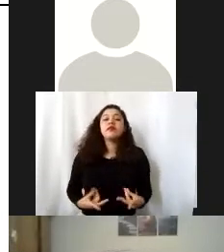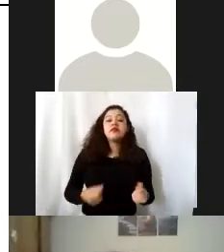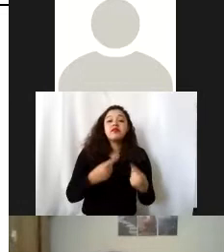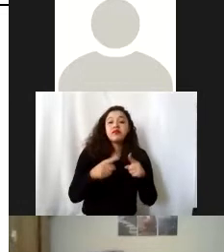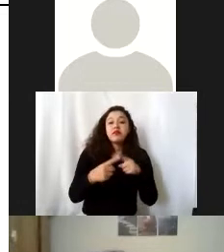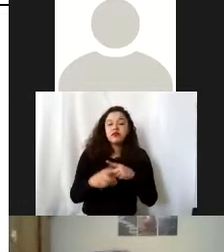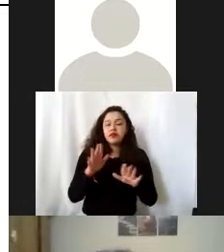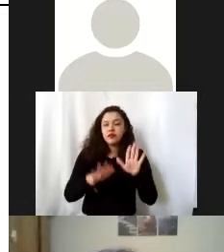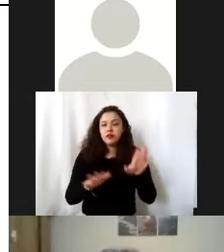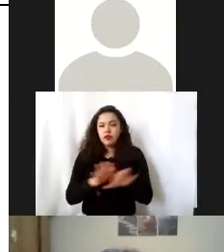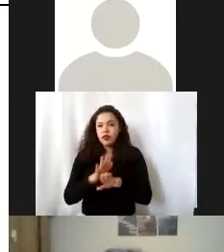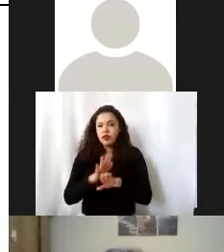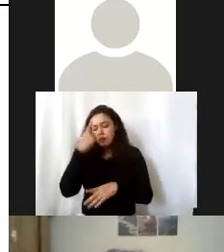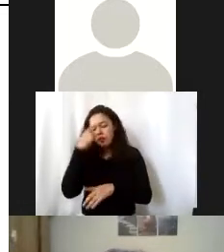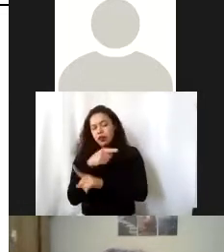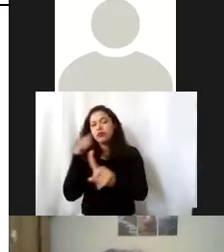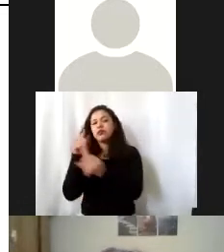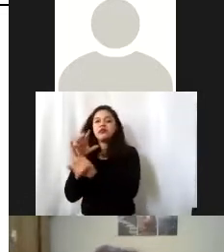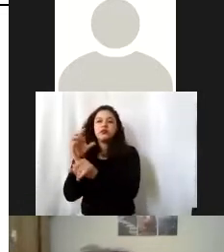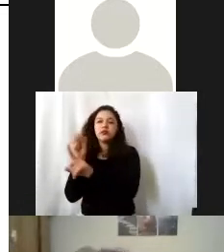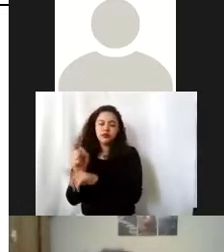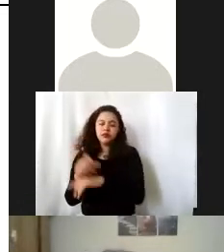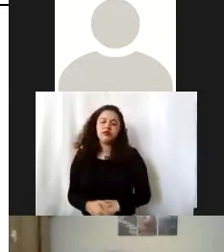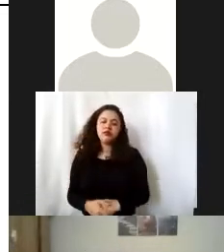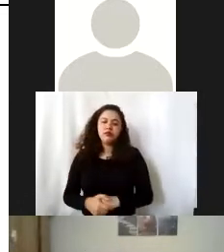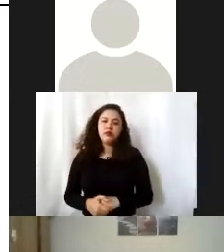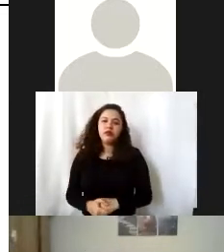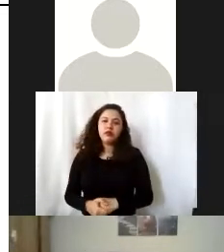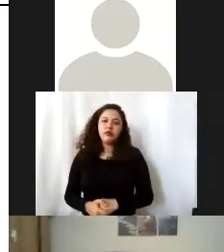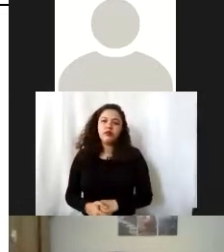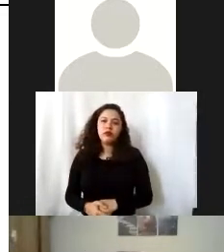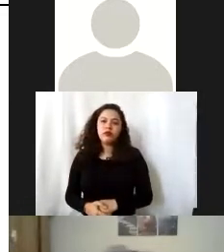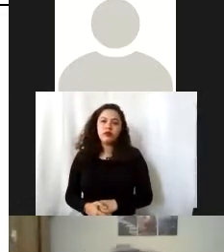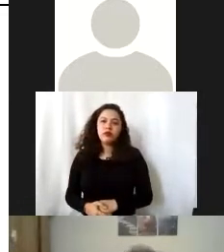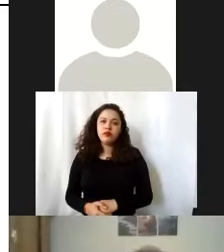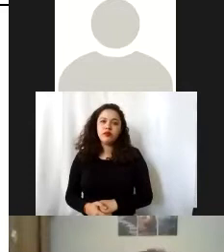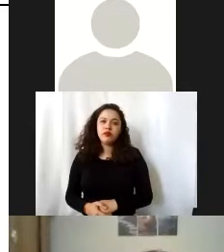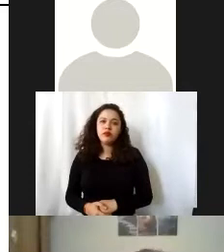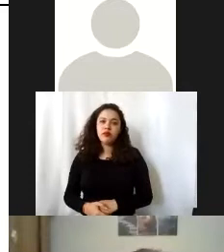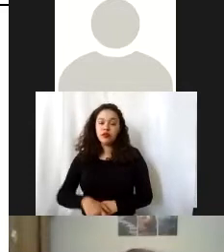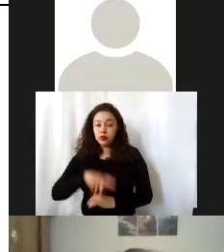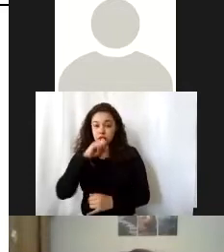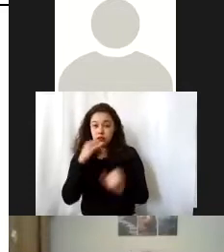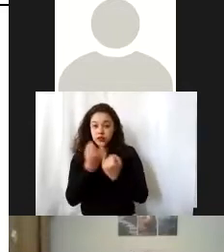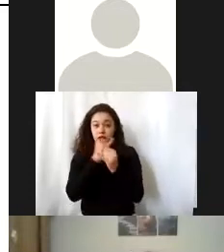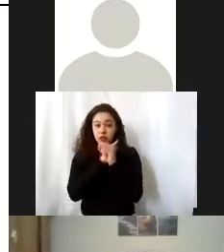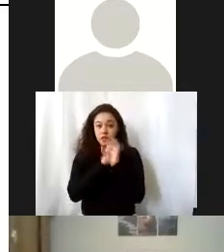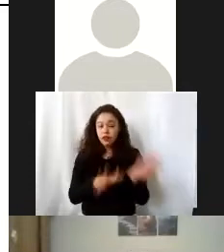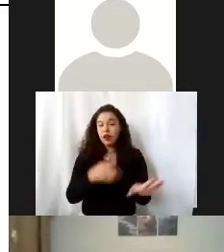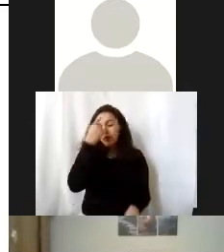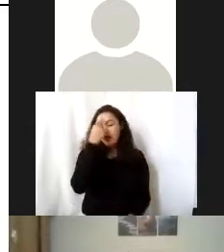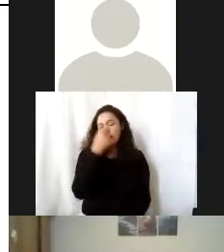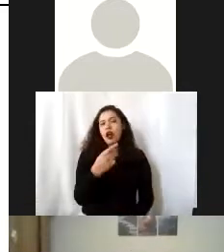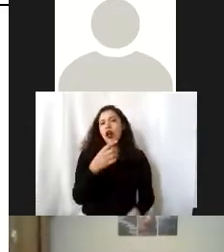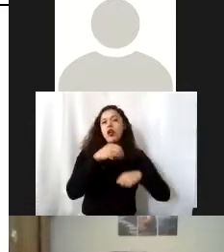su propósito de estudio, ¿sí? Decíamos, no es lo mismo qué información requiero para otorgar